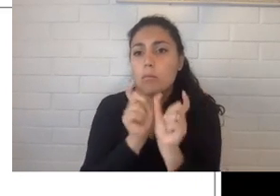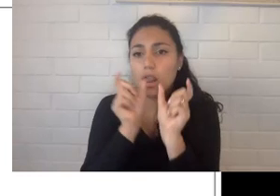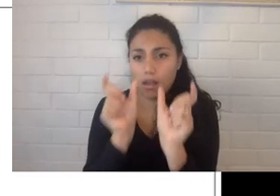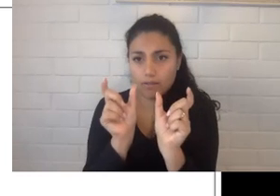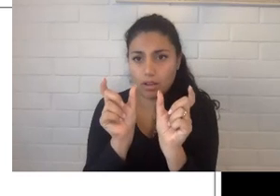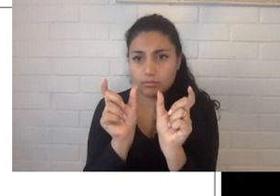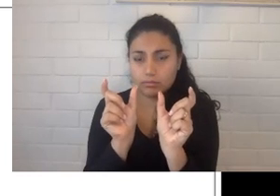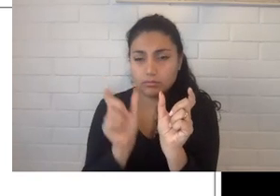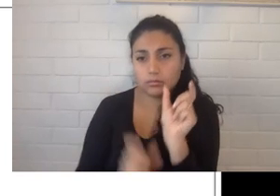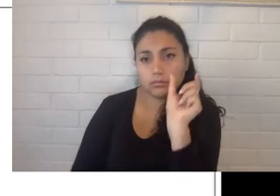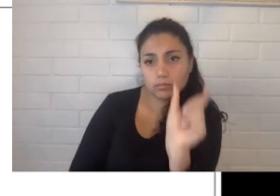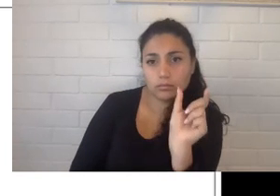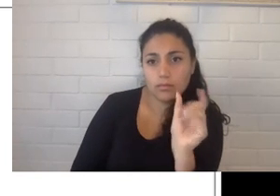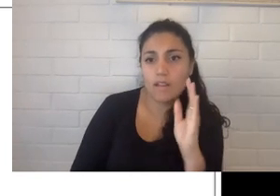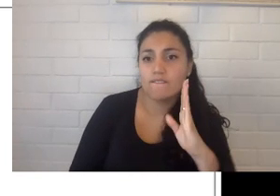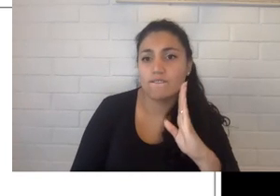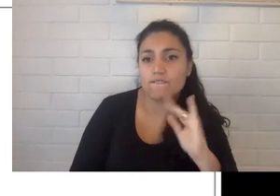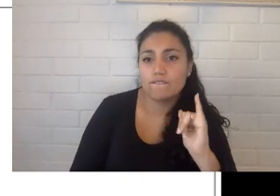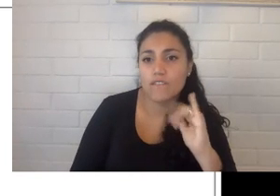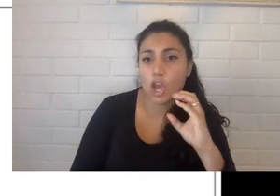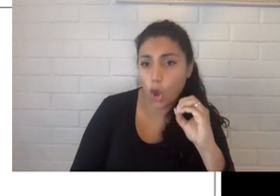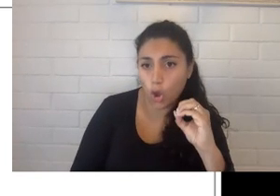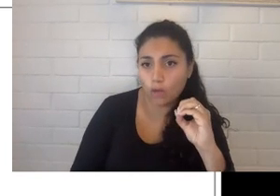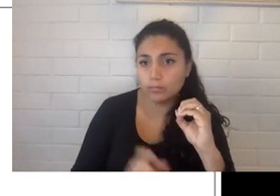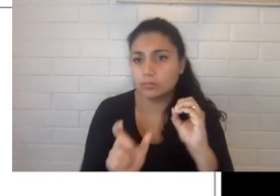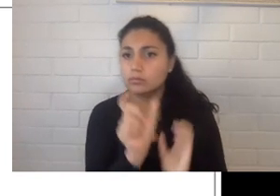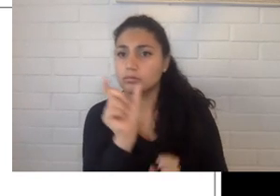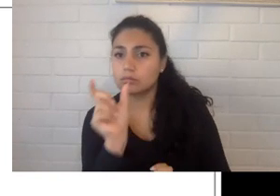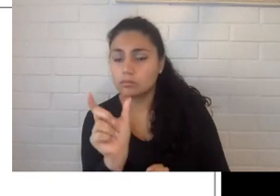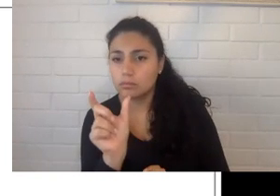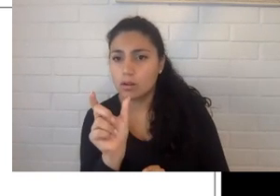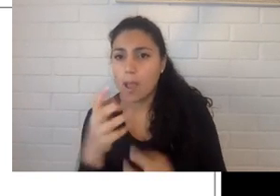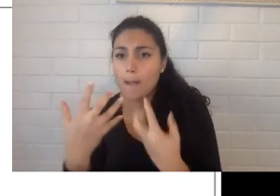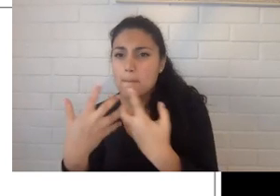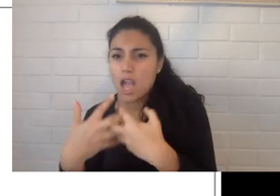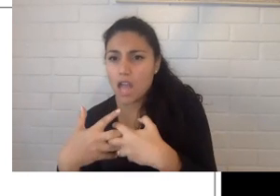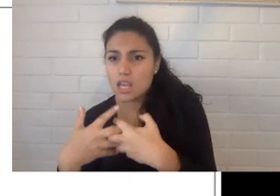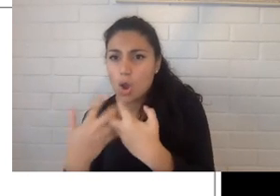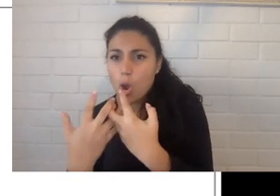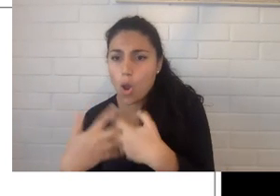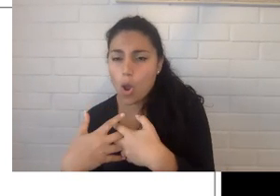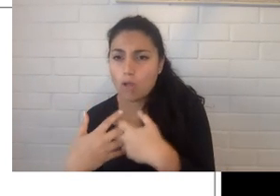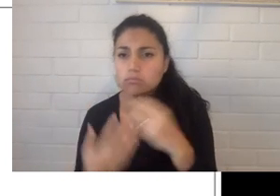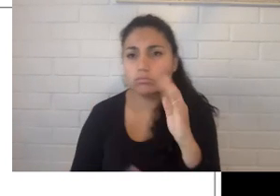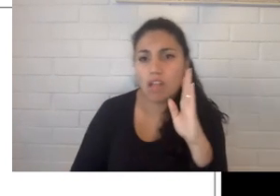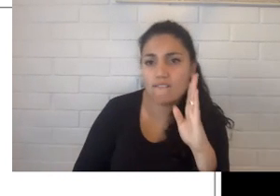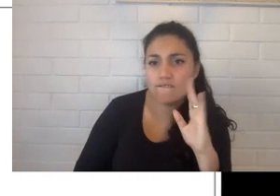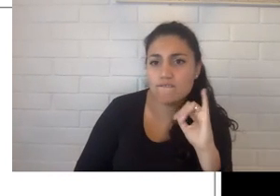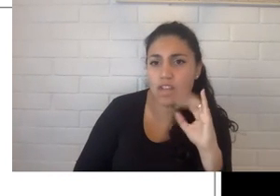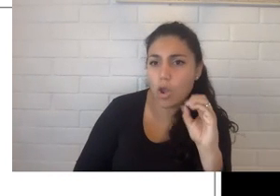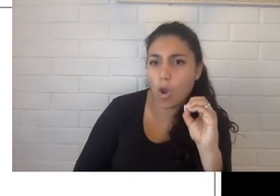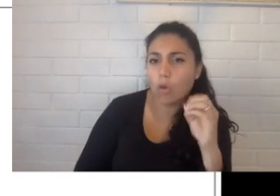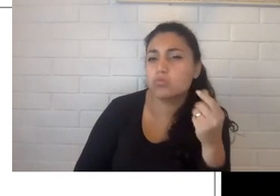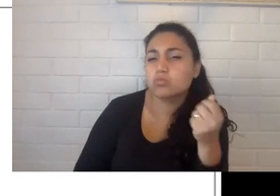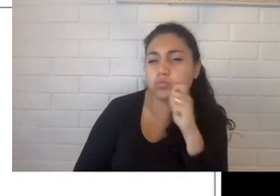una parte que se constituye como lo bio y otra parte que se constituye como lo mecánico, ¿ya? Lo bio hace relación al